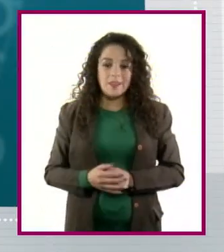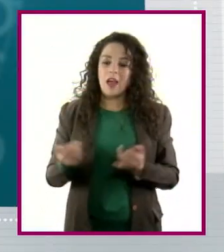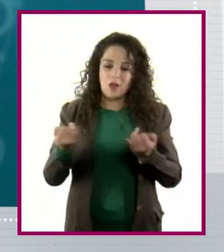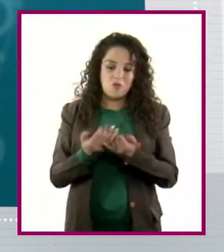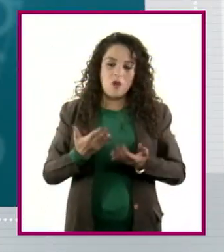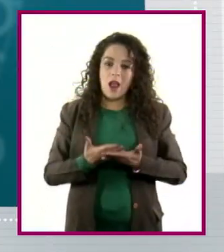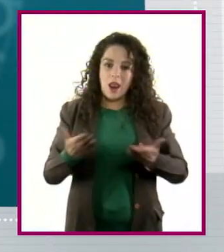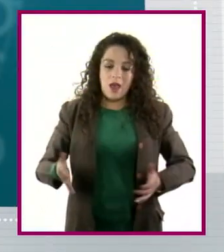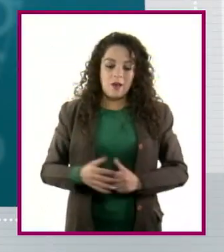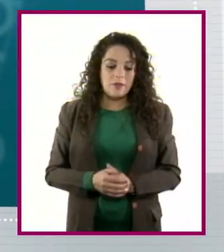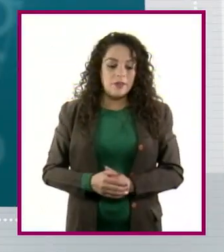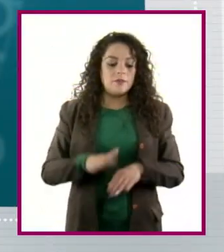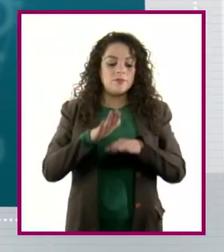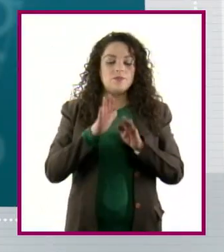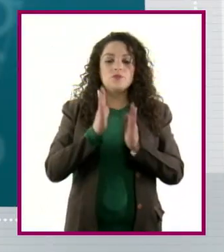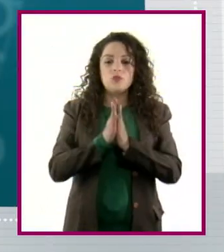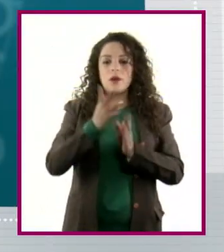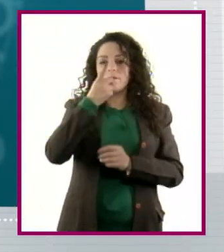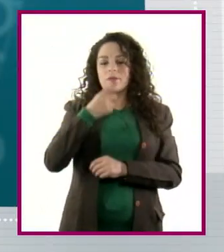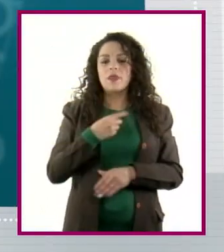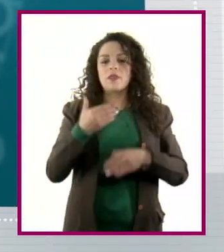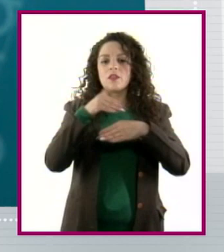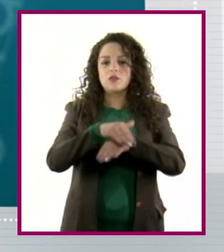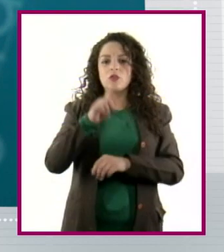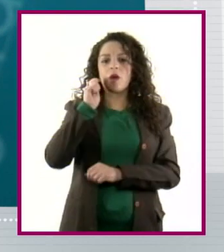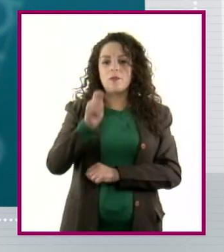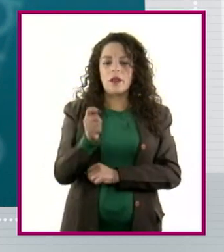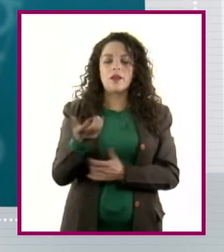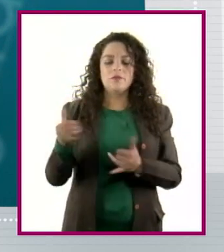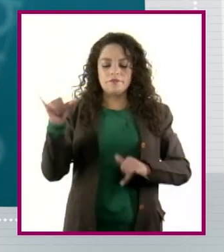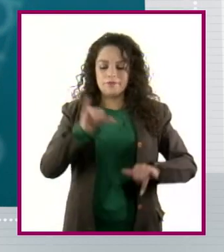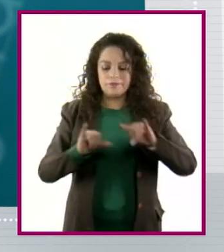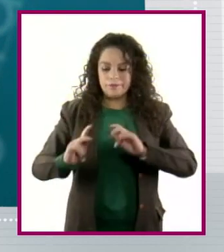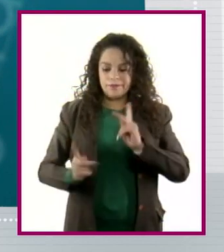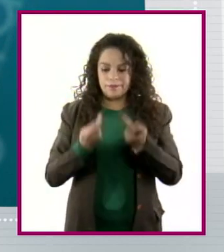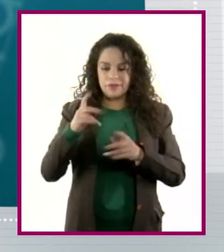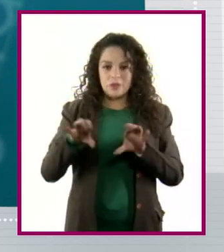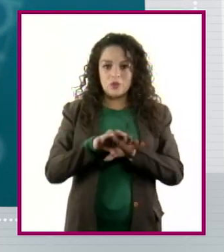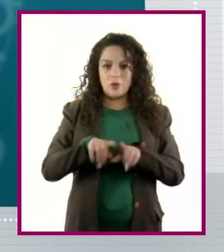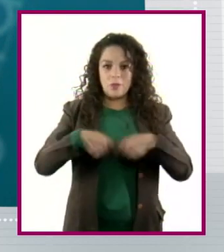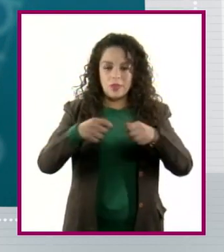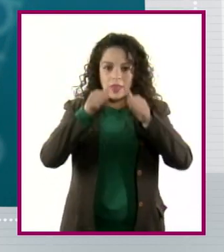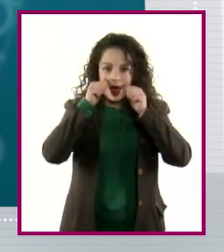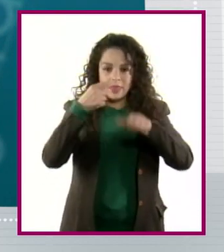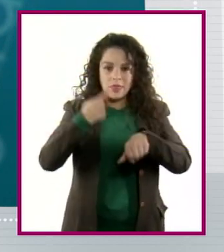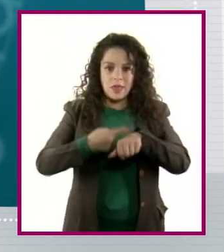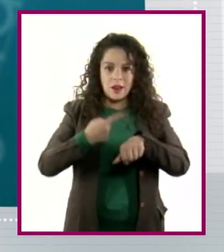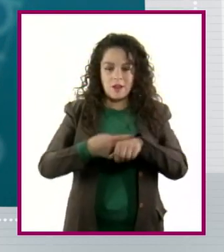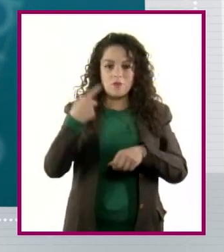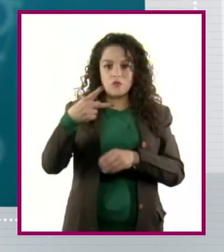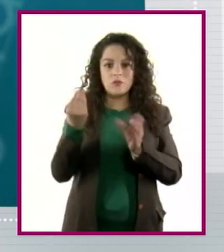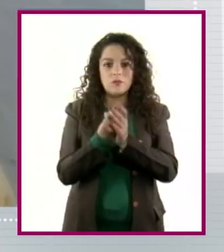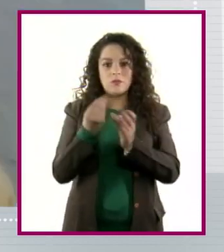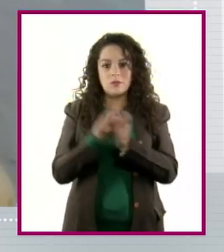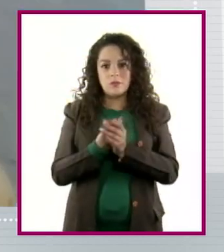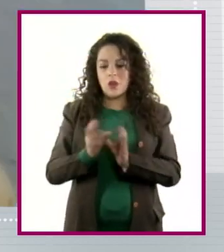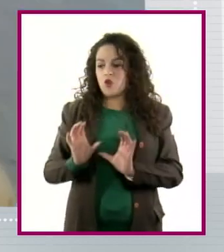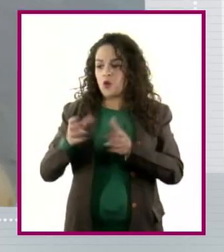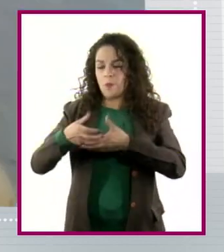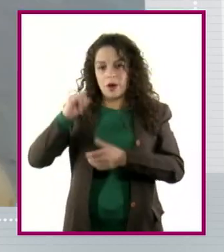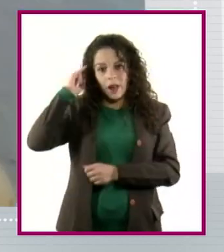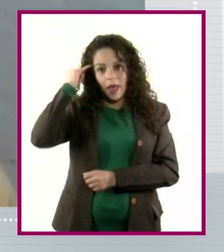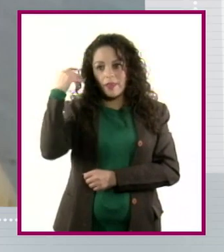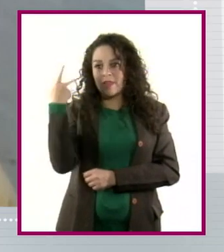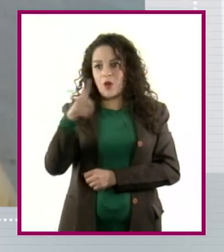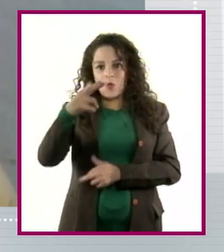de la medicina tradicional en esta crisis y sobre la forma de entender las enfermedades en el pensamiento indígena de tu región.